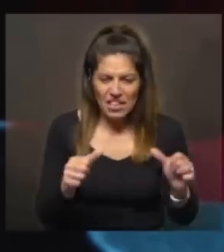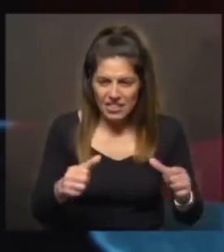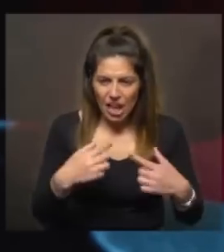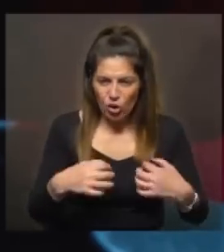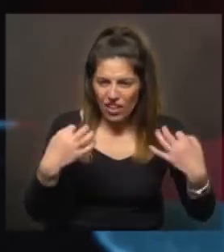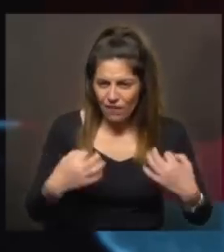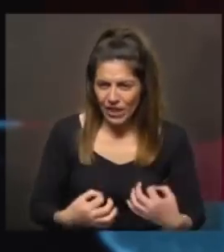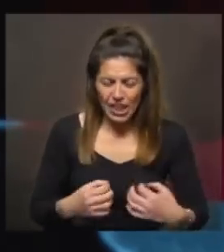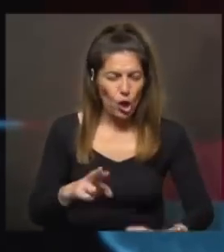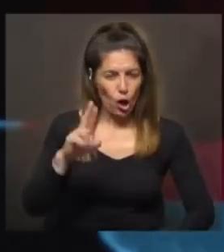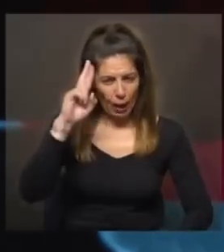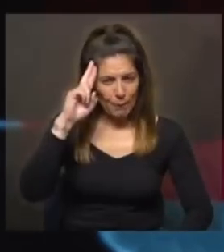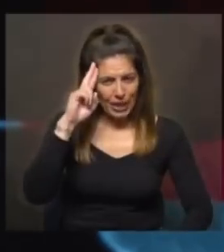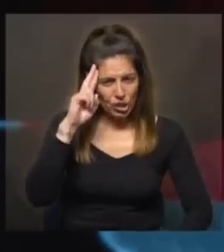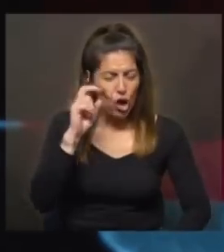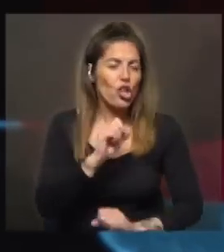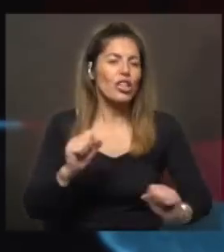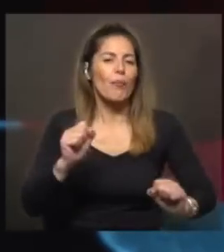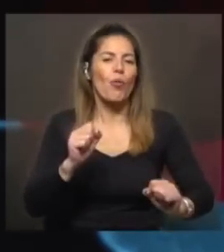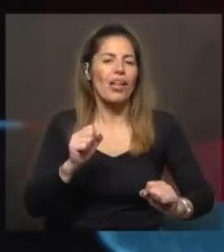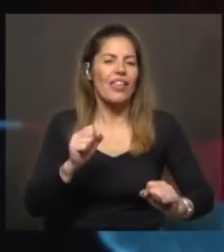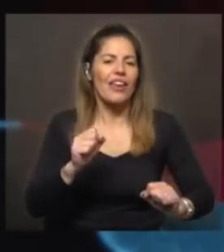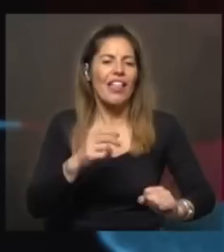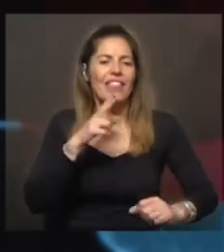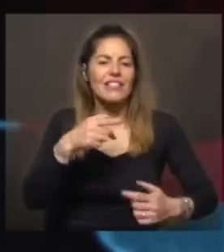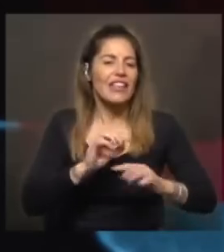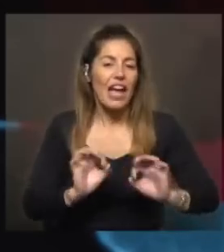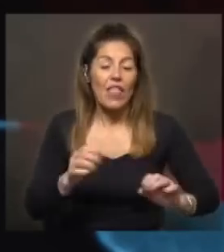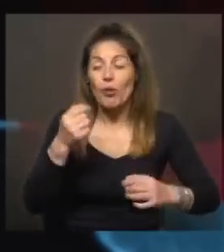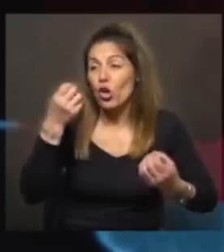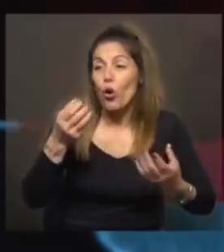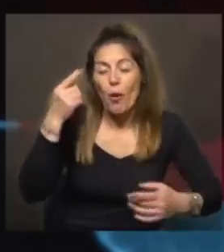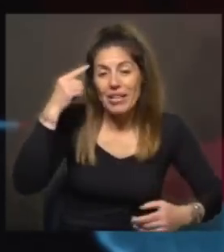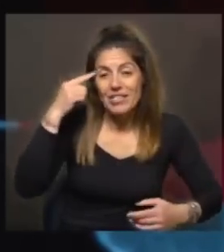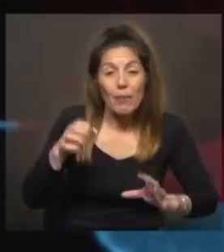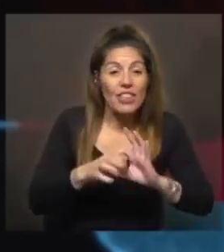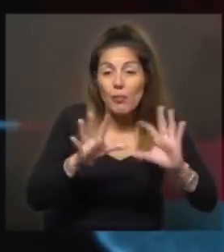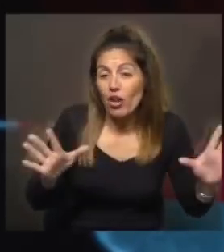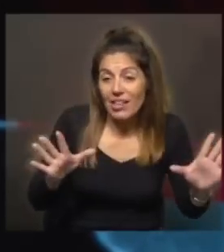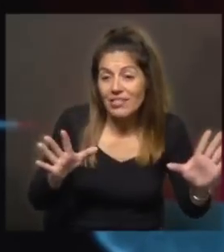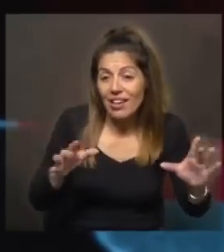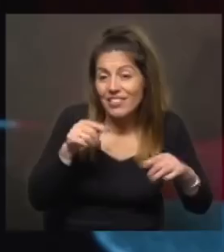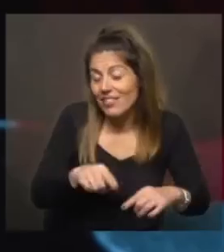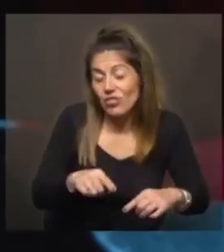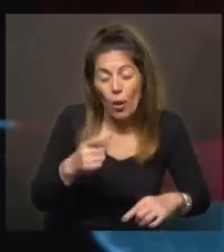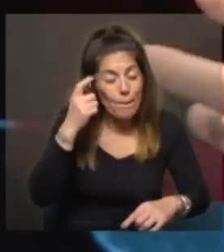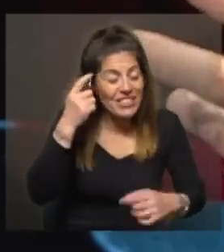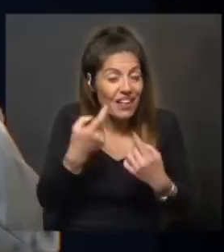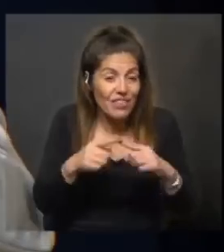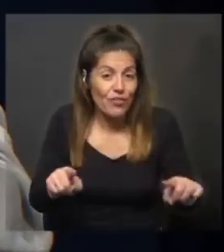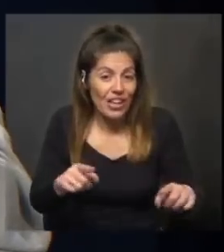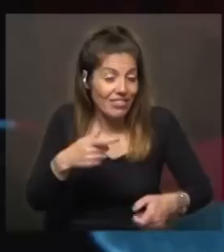respeto nadie te puede juzgar por como pensás estamos en democracia y se trata de eso de ser diferentes de pensar distinto de